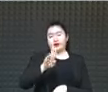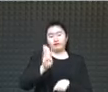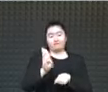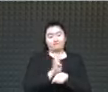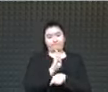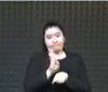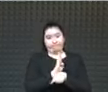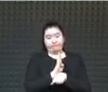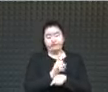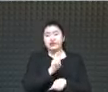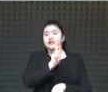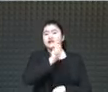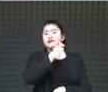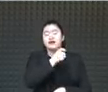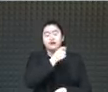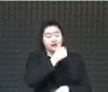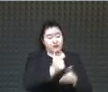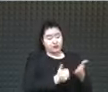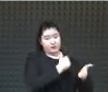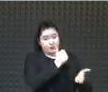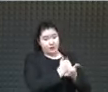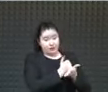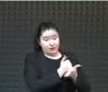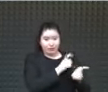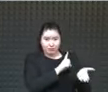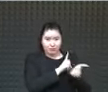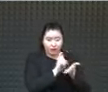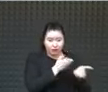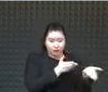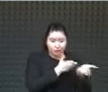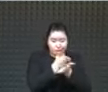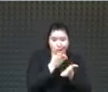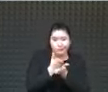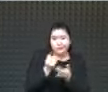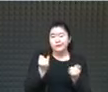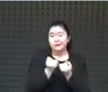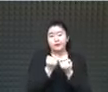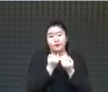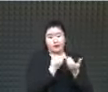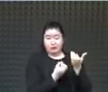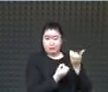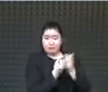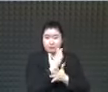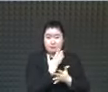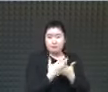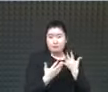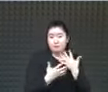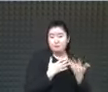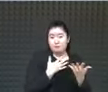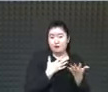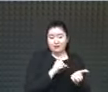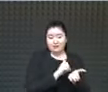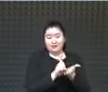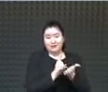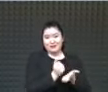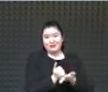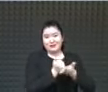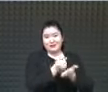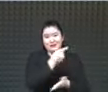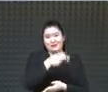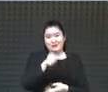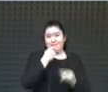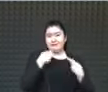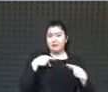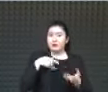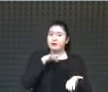de derechos, una ciudad innovadora y una ciudad que brinde bienestar, y por eso los derechos brindan bienestar. Ese es el